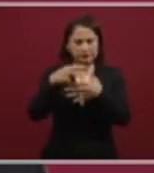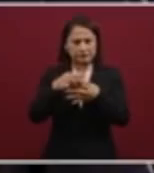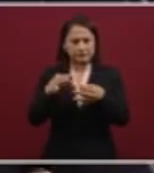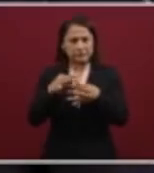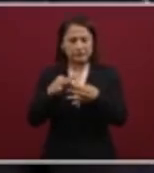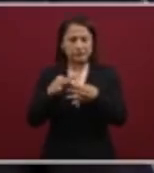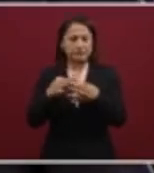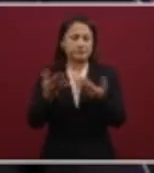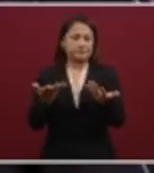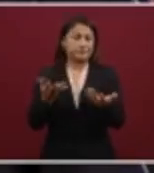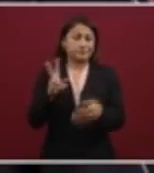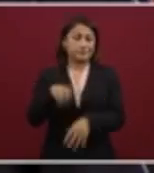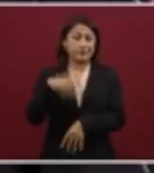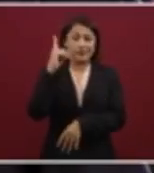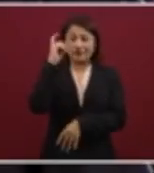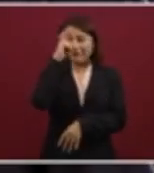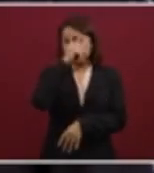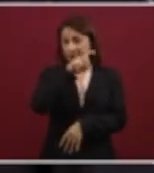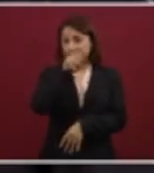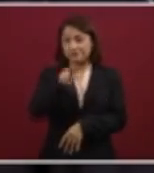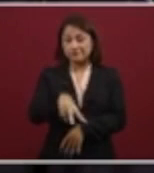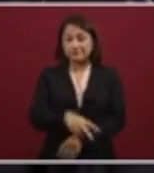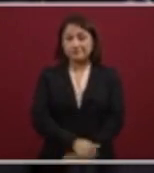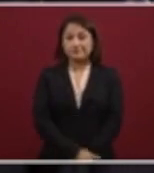está difícil.